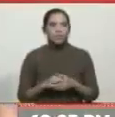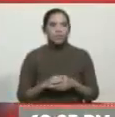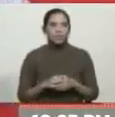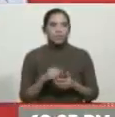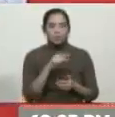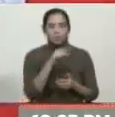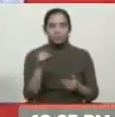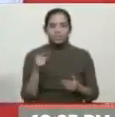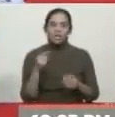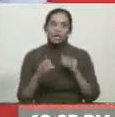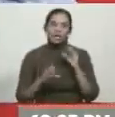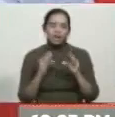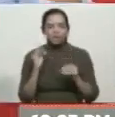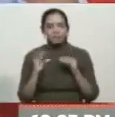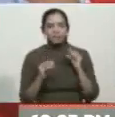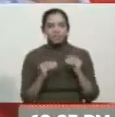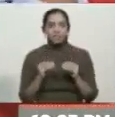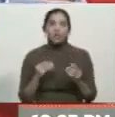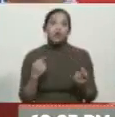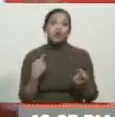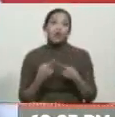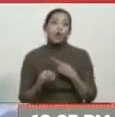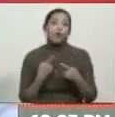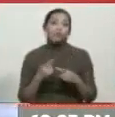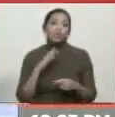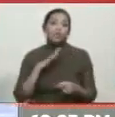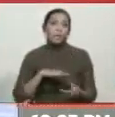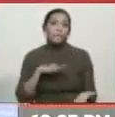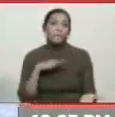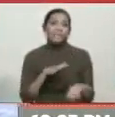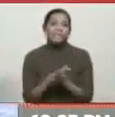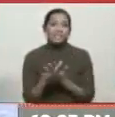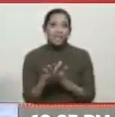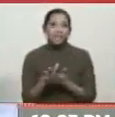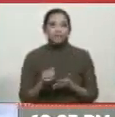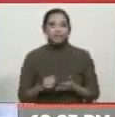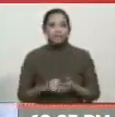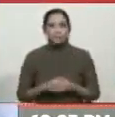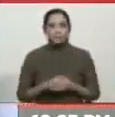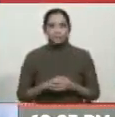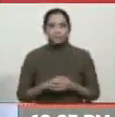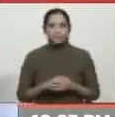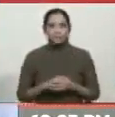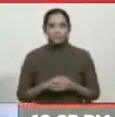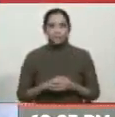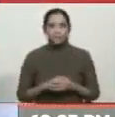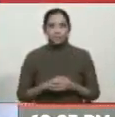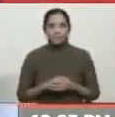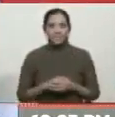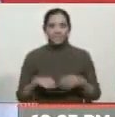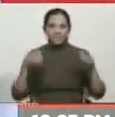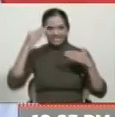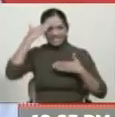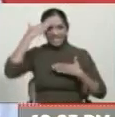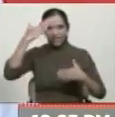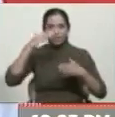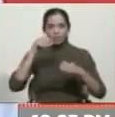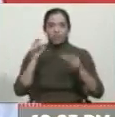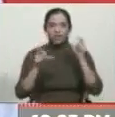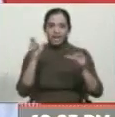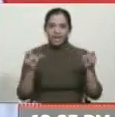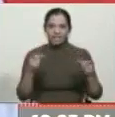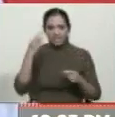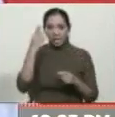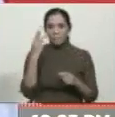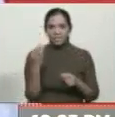estaban comentando, cosas están pasando por aquí, más allá. Diría Mango. Y saludo a la gente de Petare.